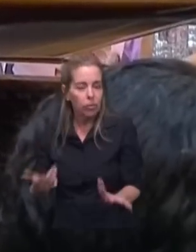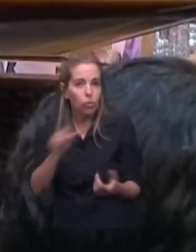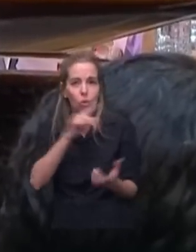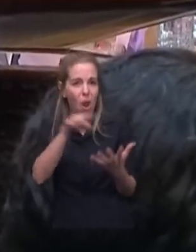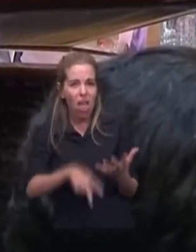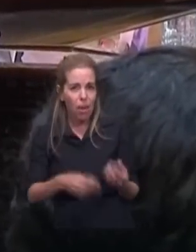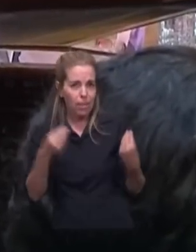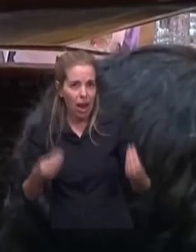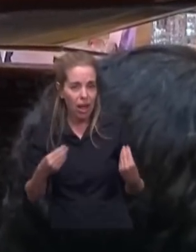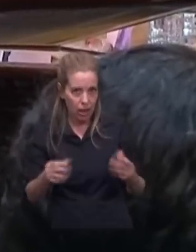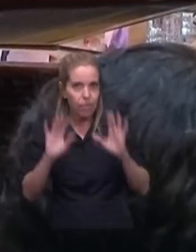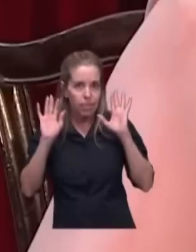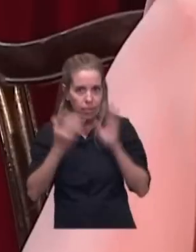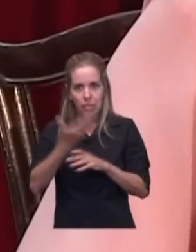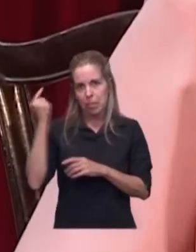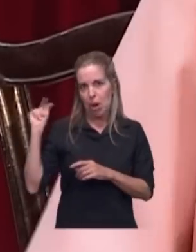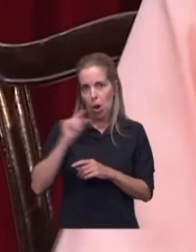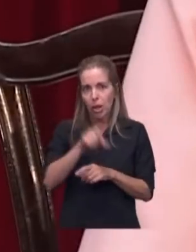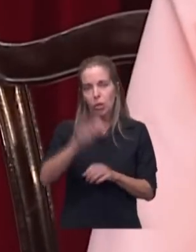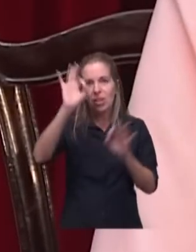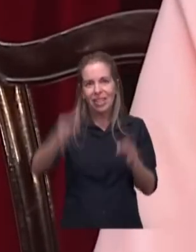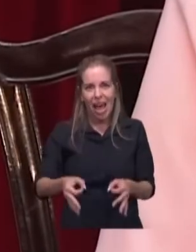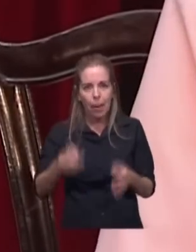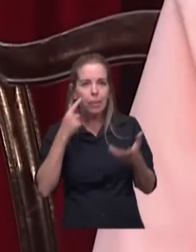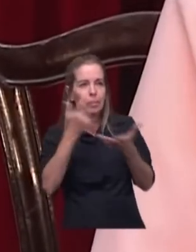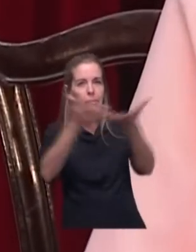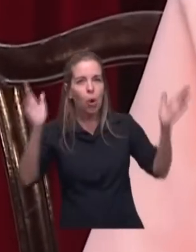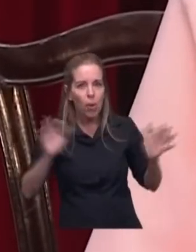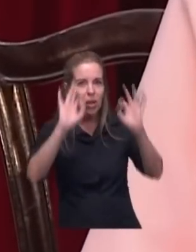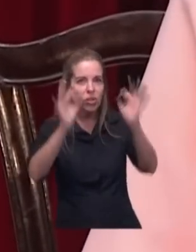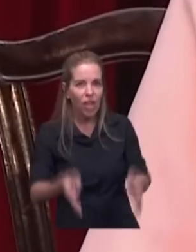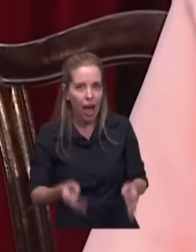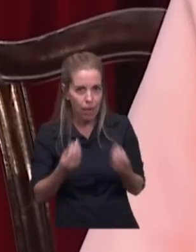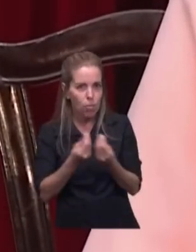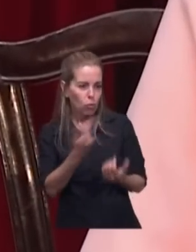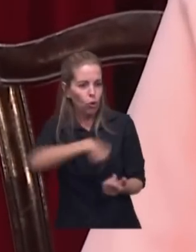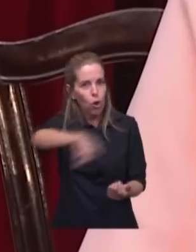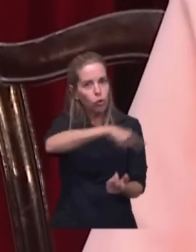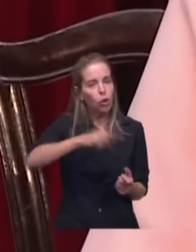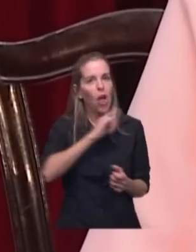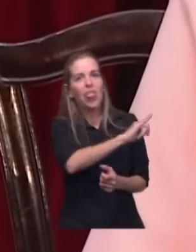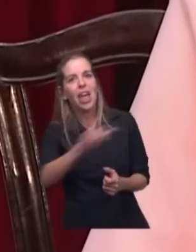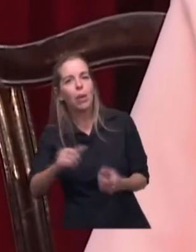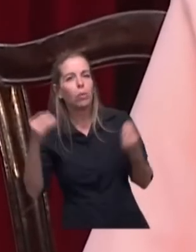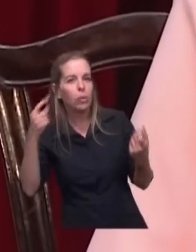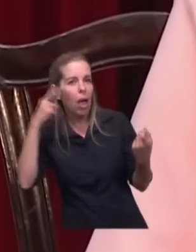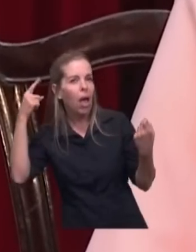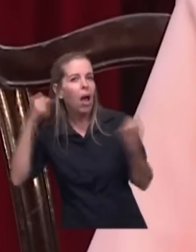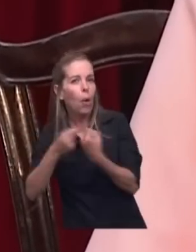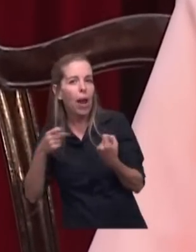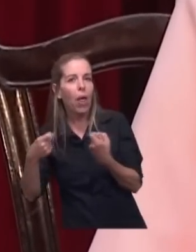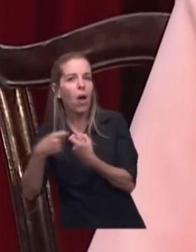abstracto. Recientemente tomó estado público lo que muchos describíamos y denunciábamos, la connivencia entre